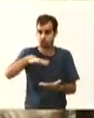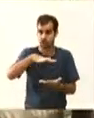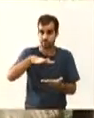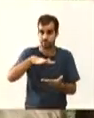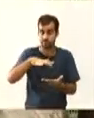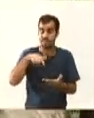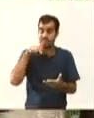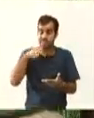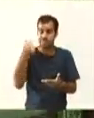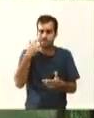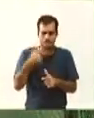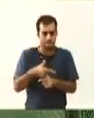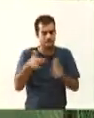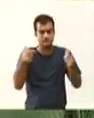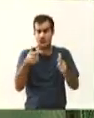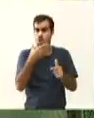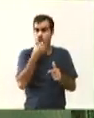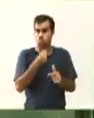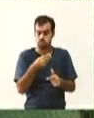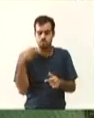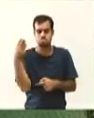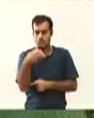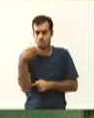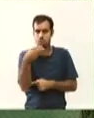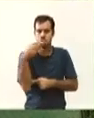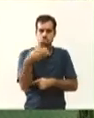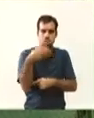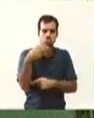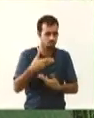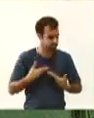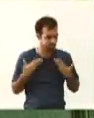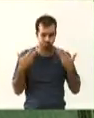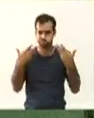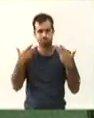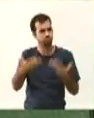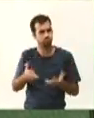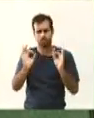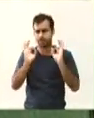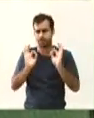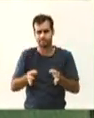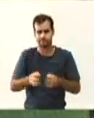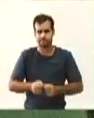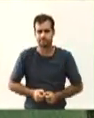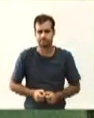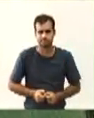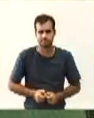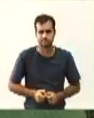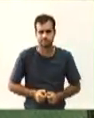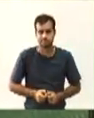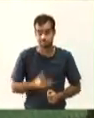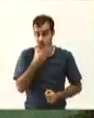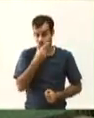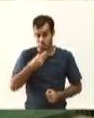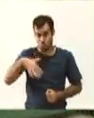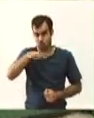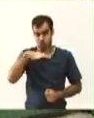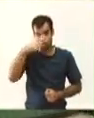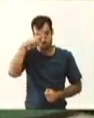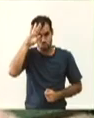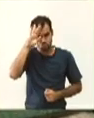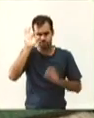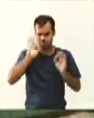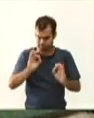son cada vez más los jóvenes cubanos que se suman dispuestos y deseosos a ayudar en lo que haga falta. La juventud cubana